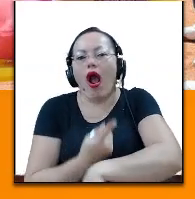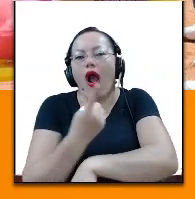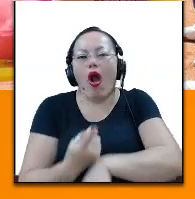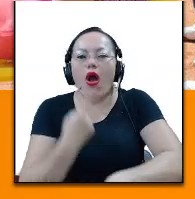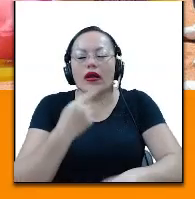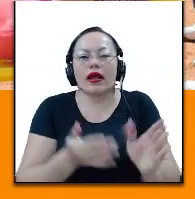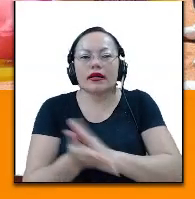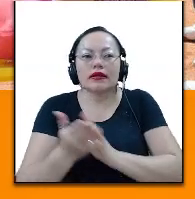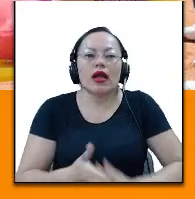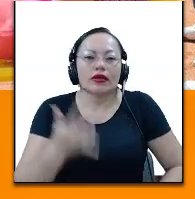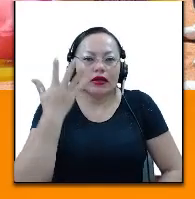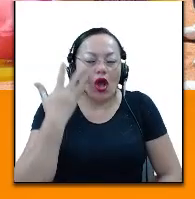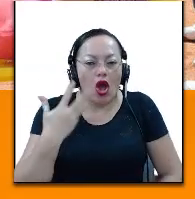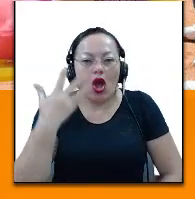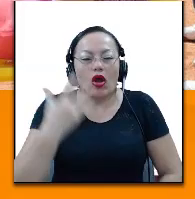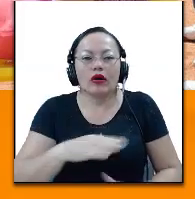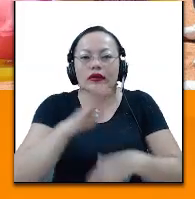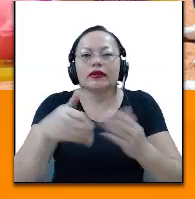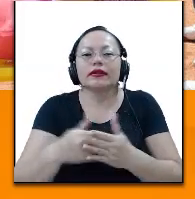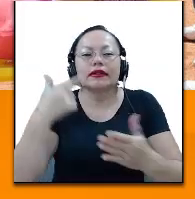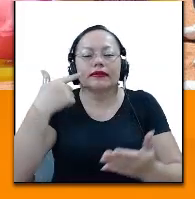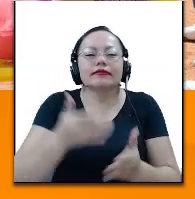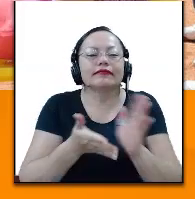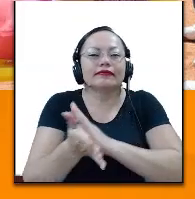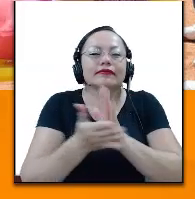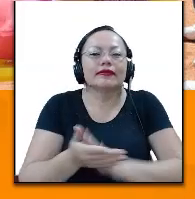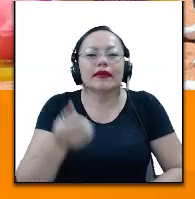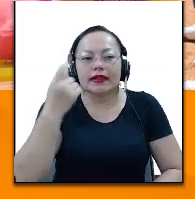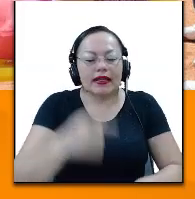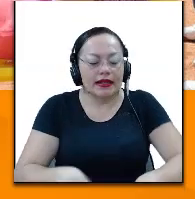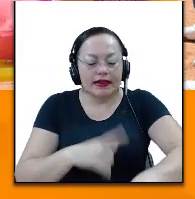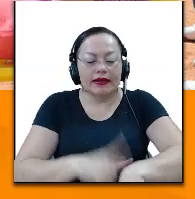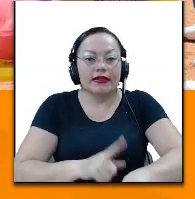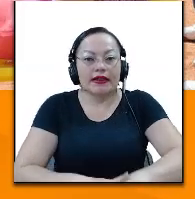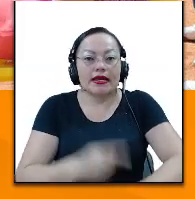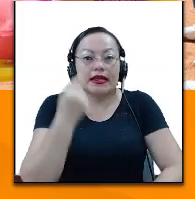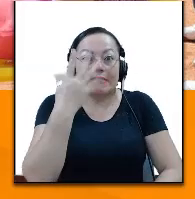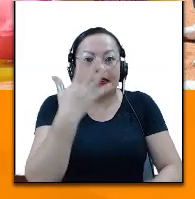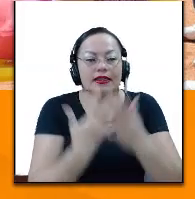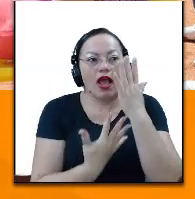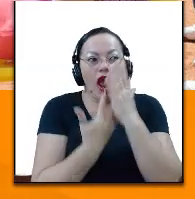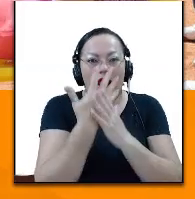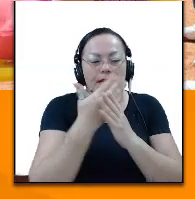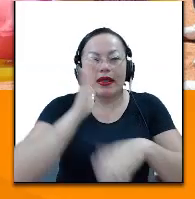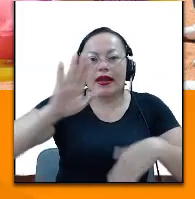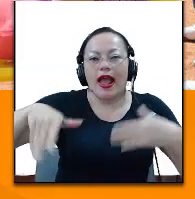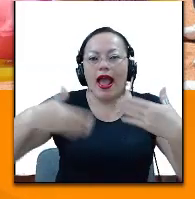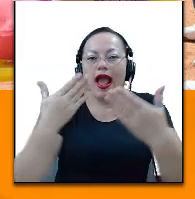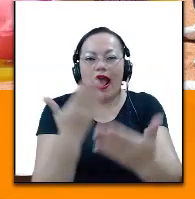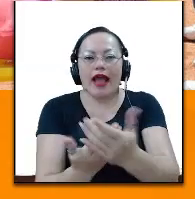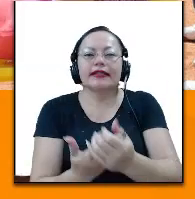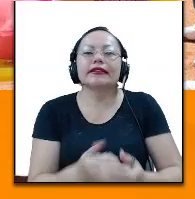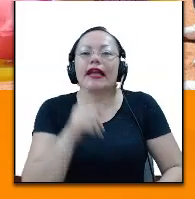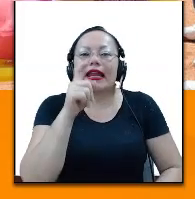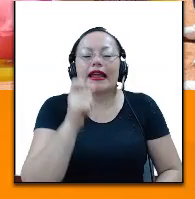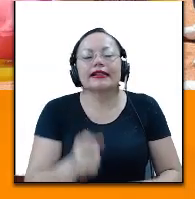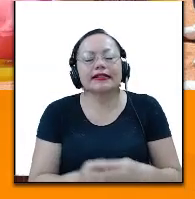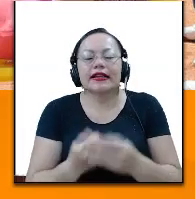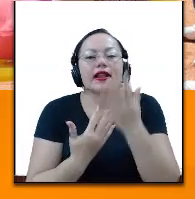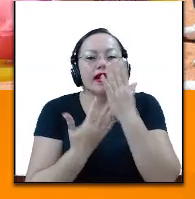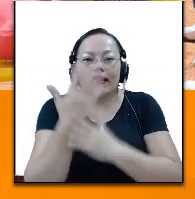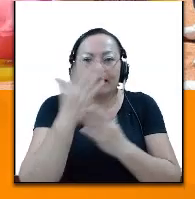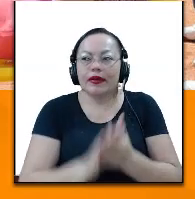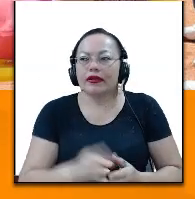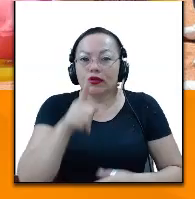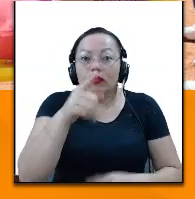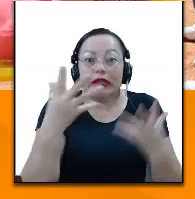una hora diaria en el horario comprendido entre las 5 de la mañana y hasta las 6 de la mañana. El que